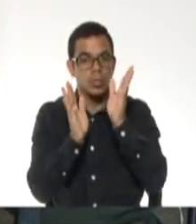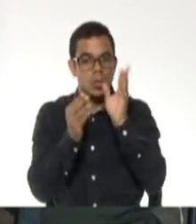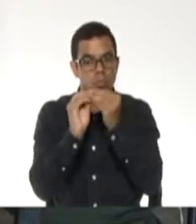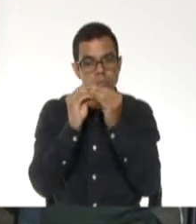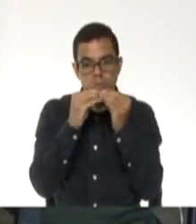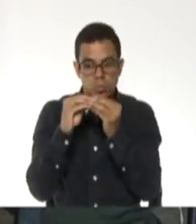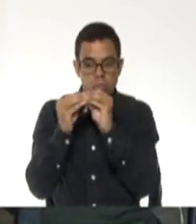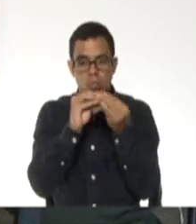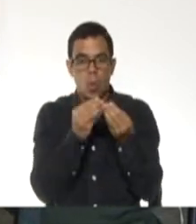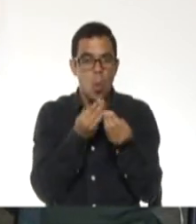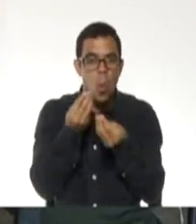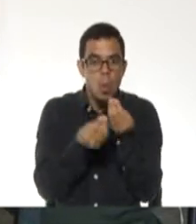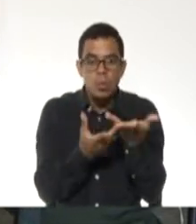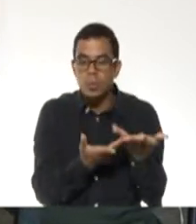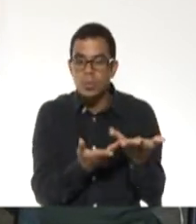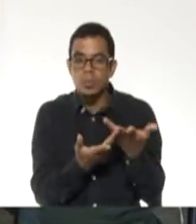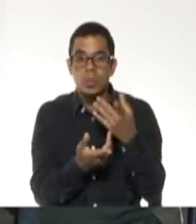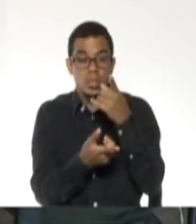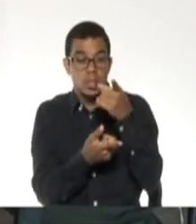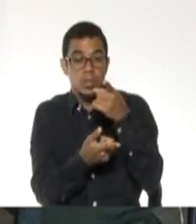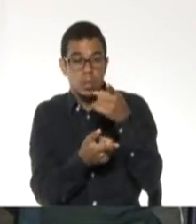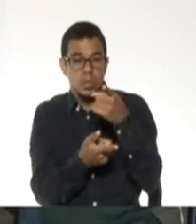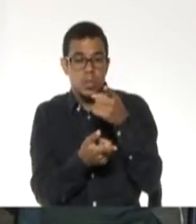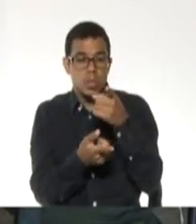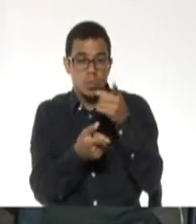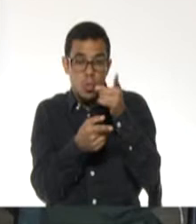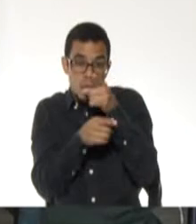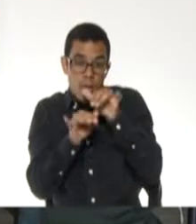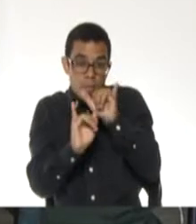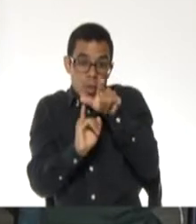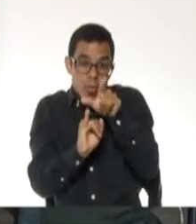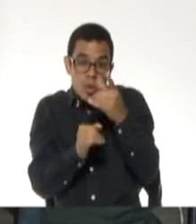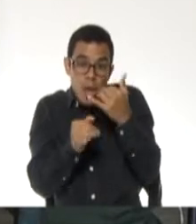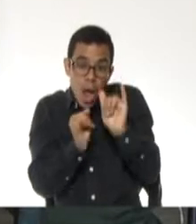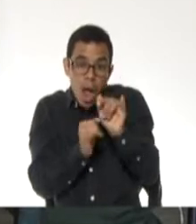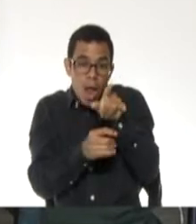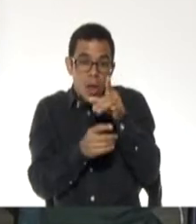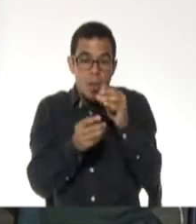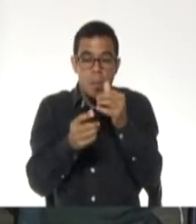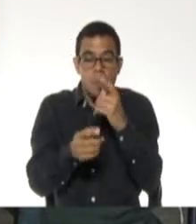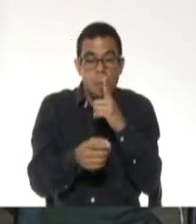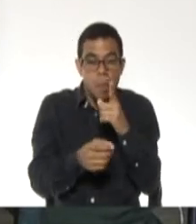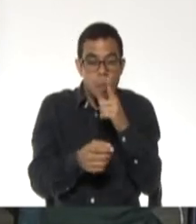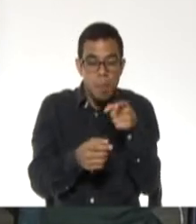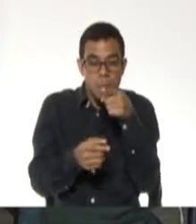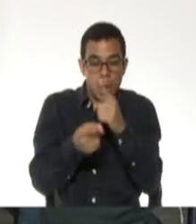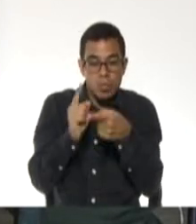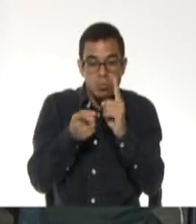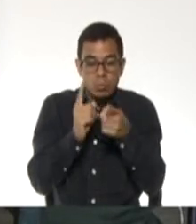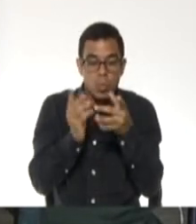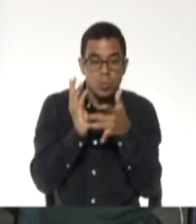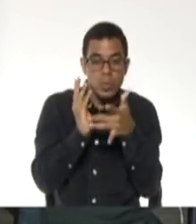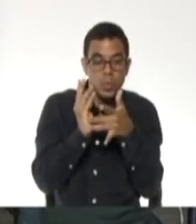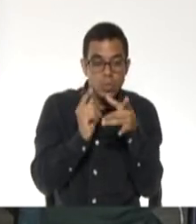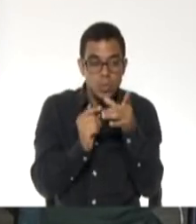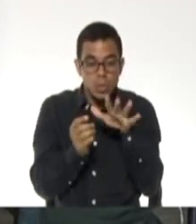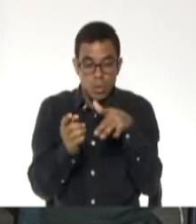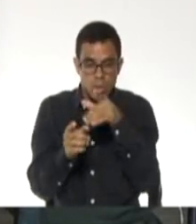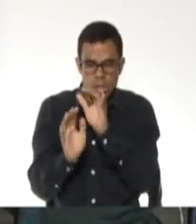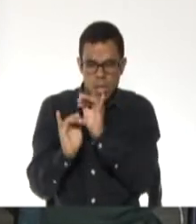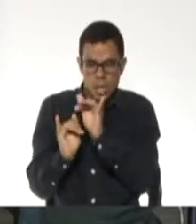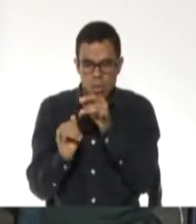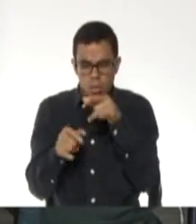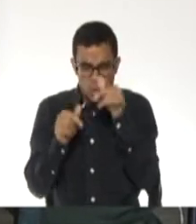algunas herramientas o algún artefacto, estos conocimientos que van a adquirir hoy les puede servir para reparar algunos de ellos. ¿Es así?